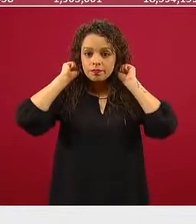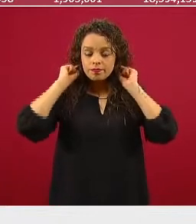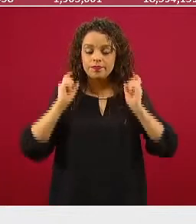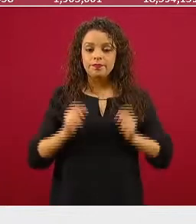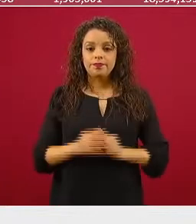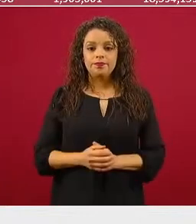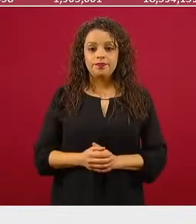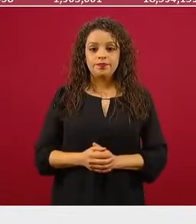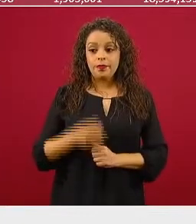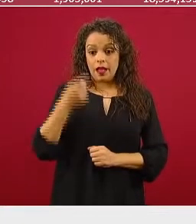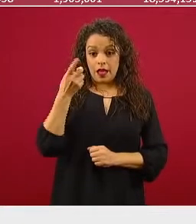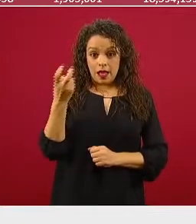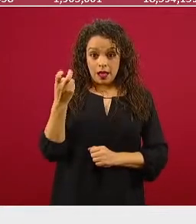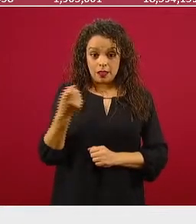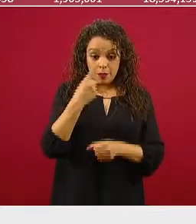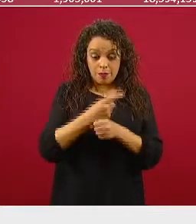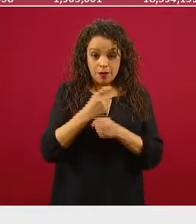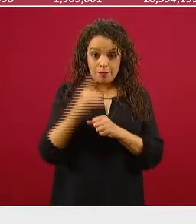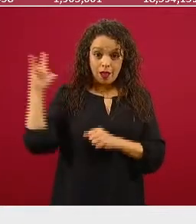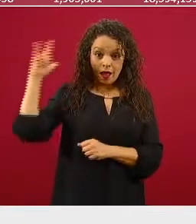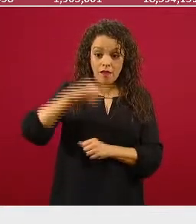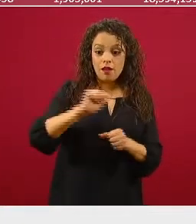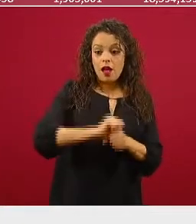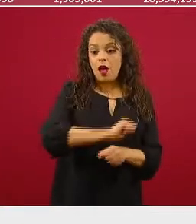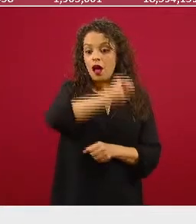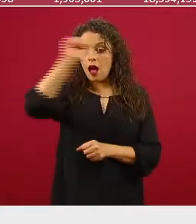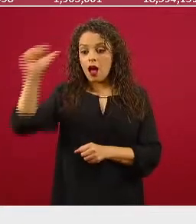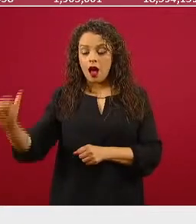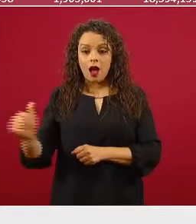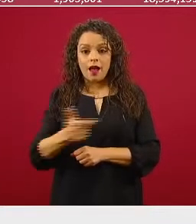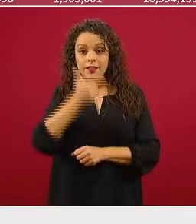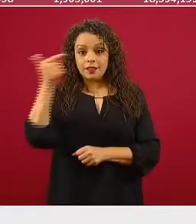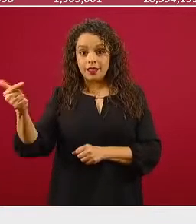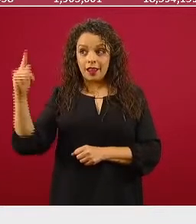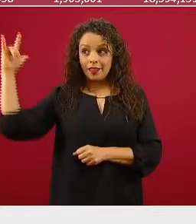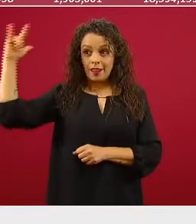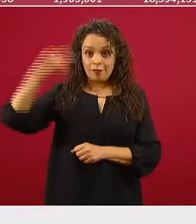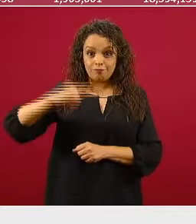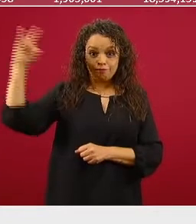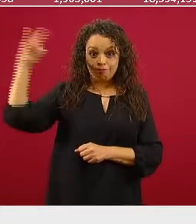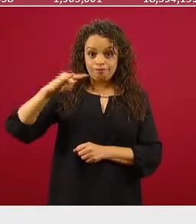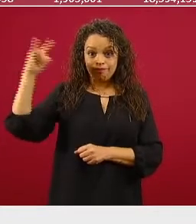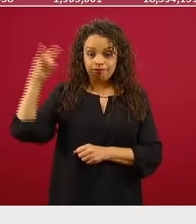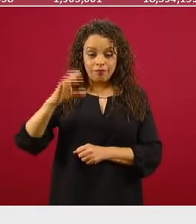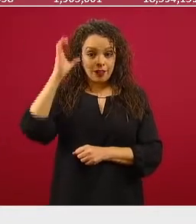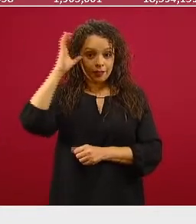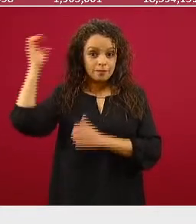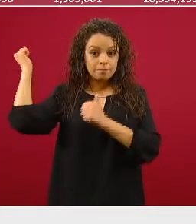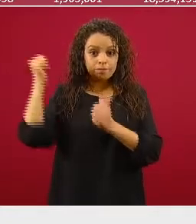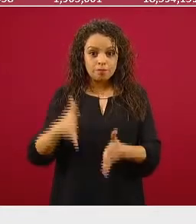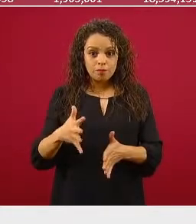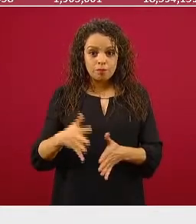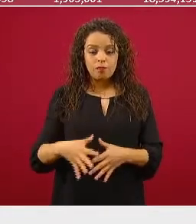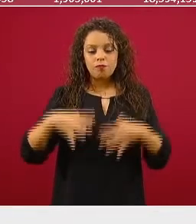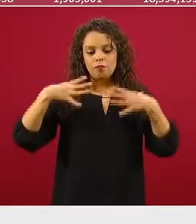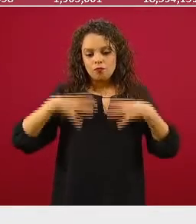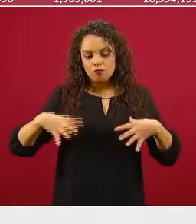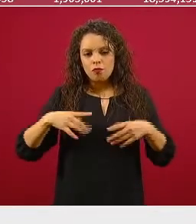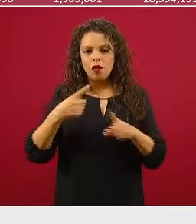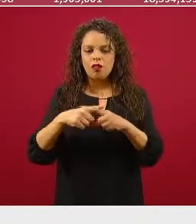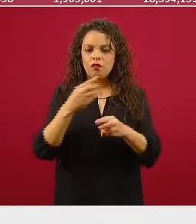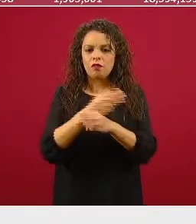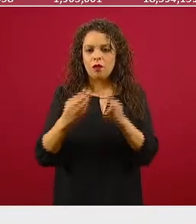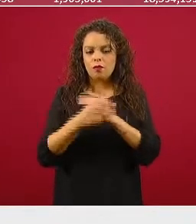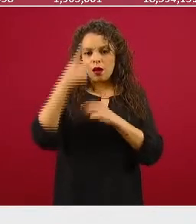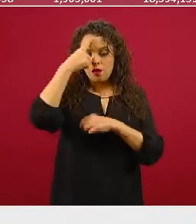el avión 1 hasta el avión 7, ha traído desde China equipo de protección para el personal, con una